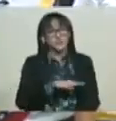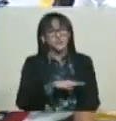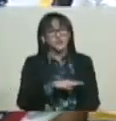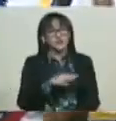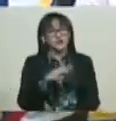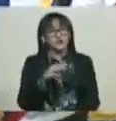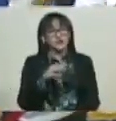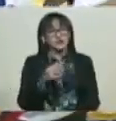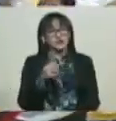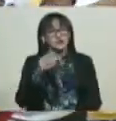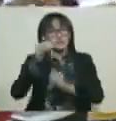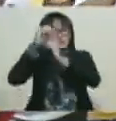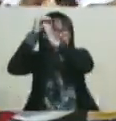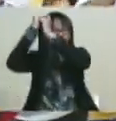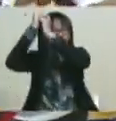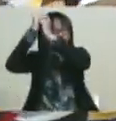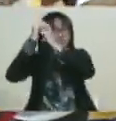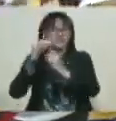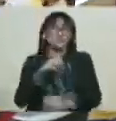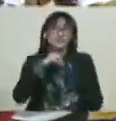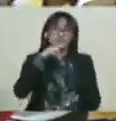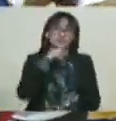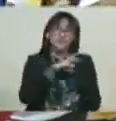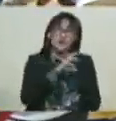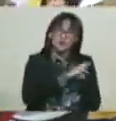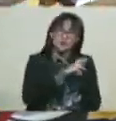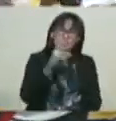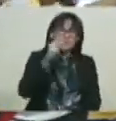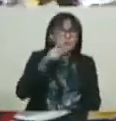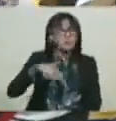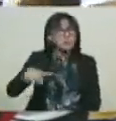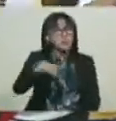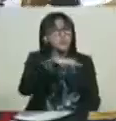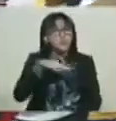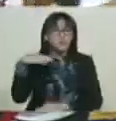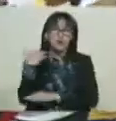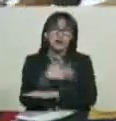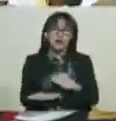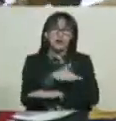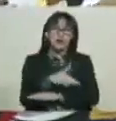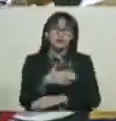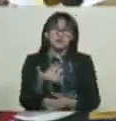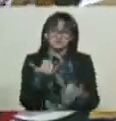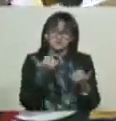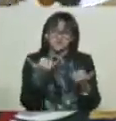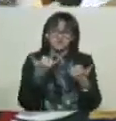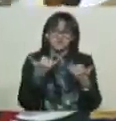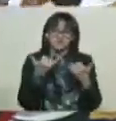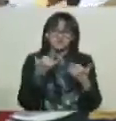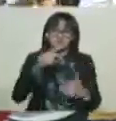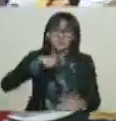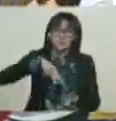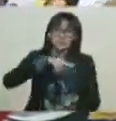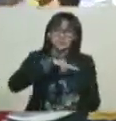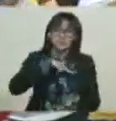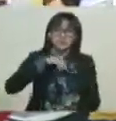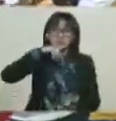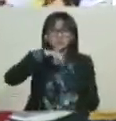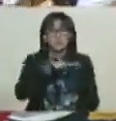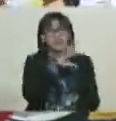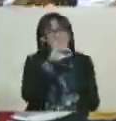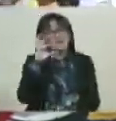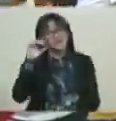lionza la historia rebelde del pueblo en las calles somos nosotros la historia de 500